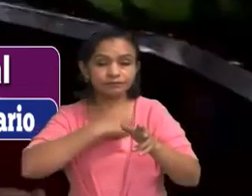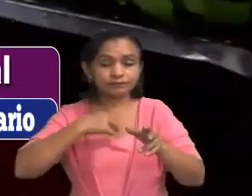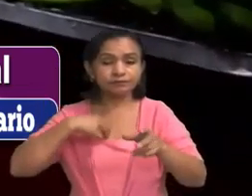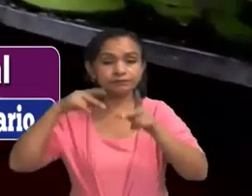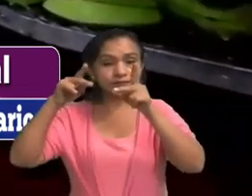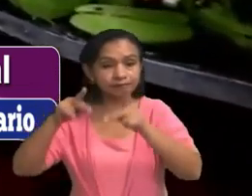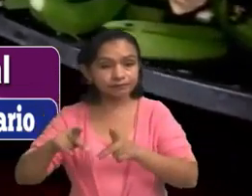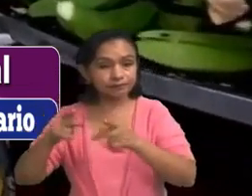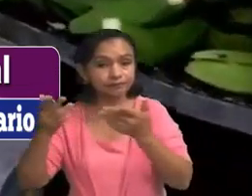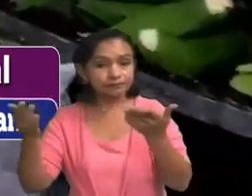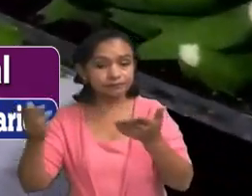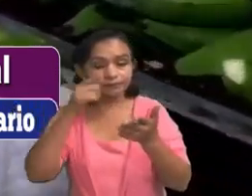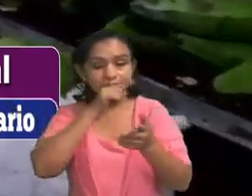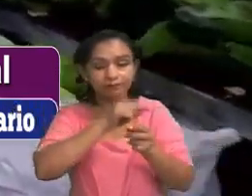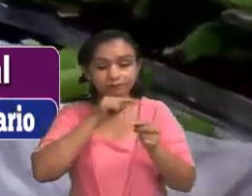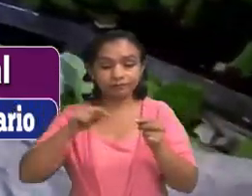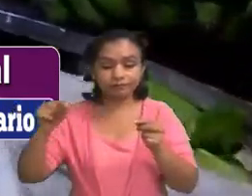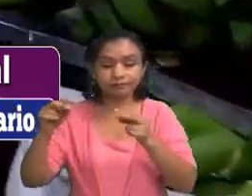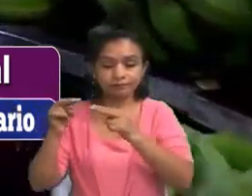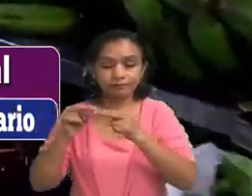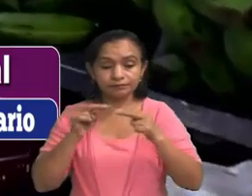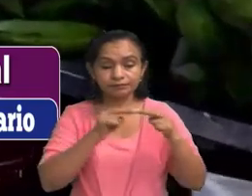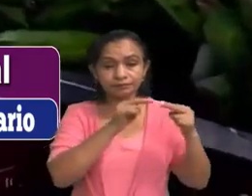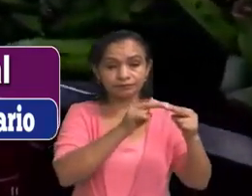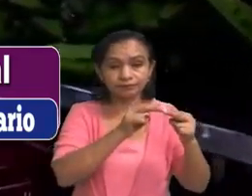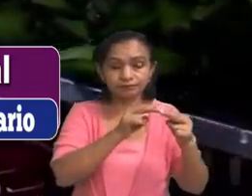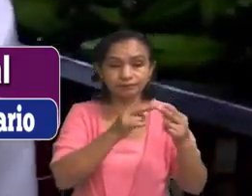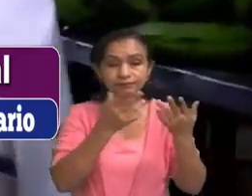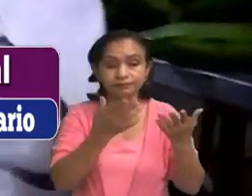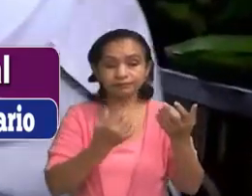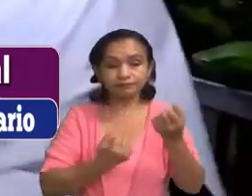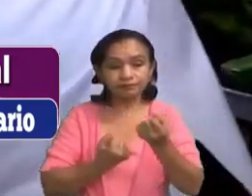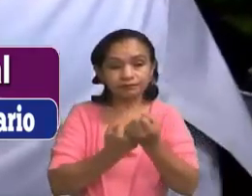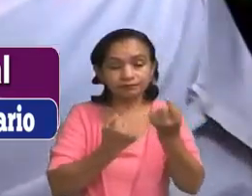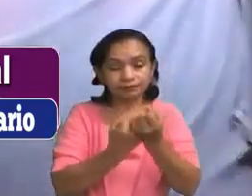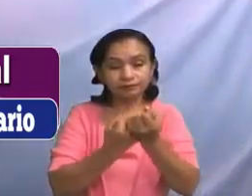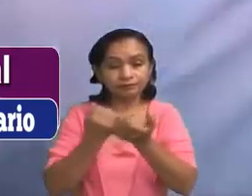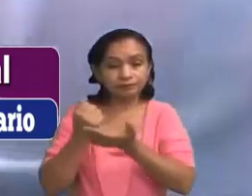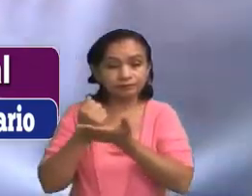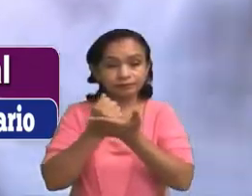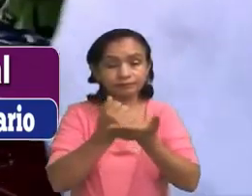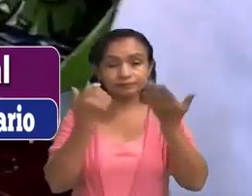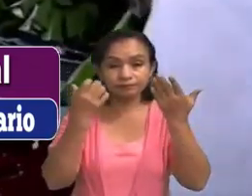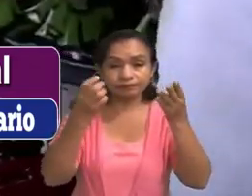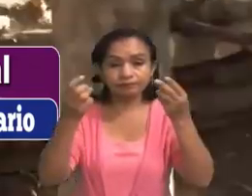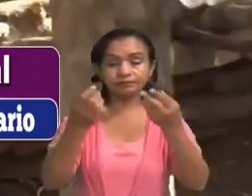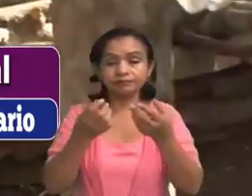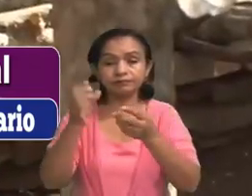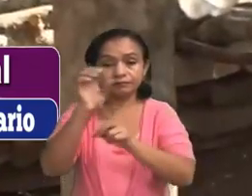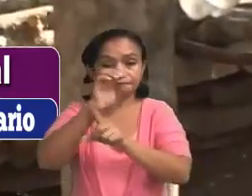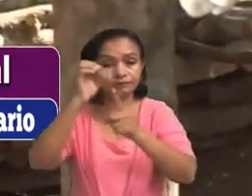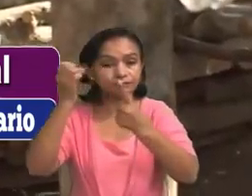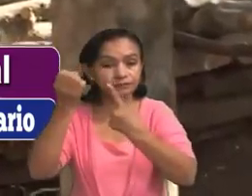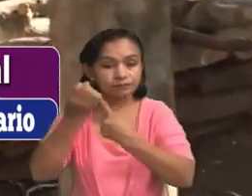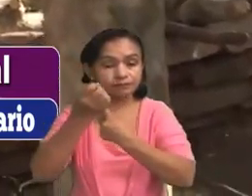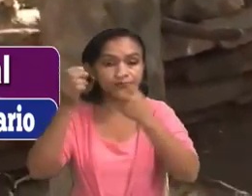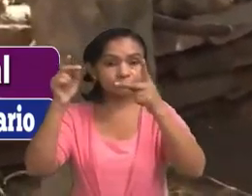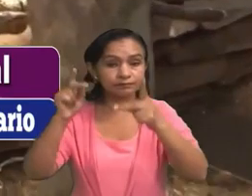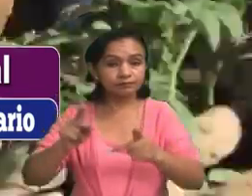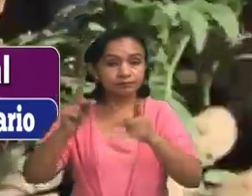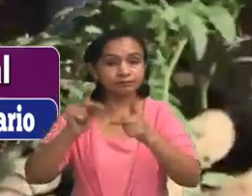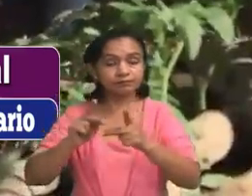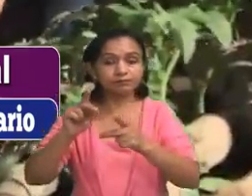formación, pues se dan los vínculos tanto de con la cooperación técnica como con organismos o actores que